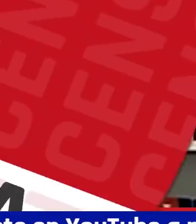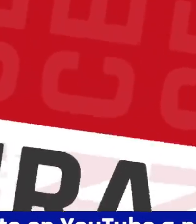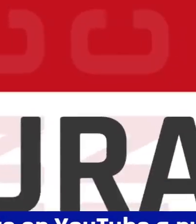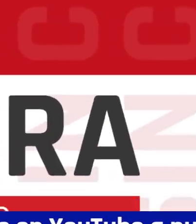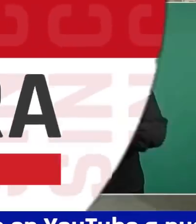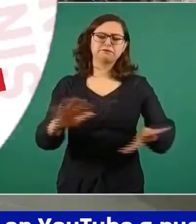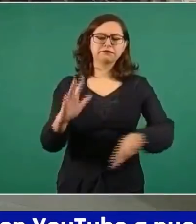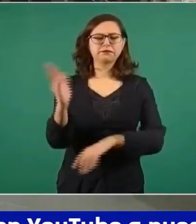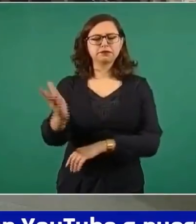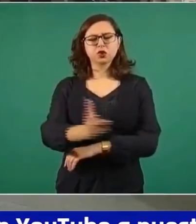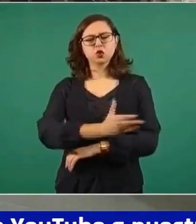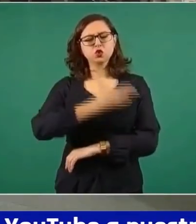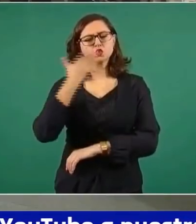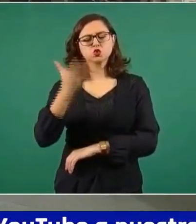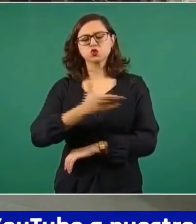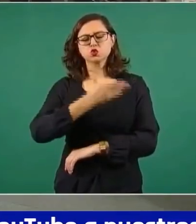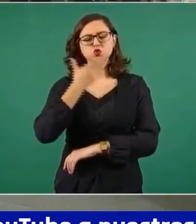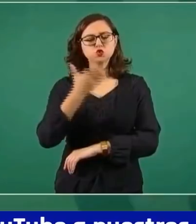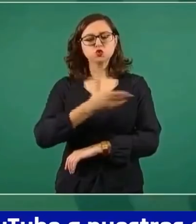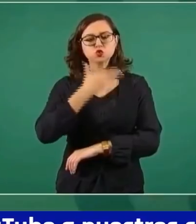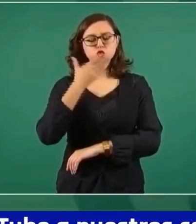Sobre el